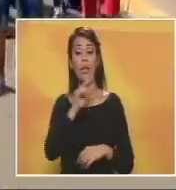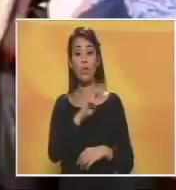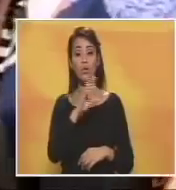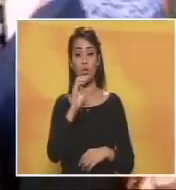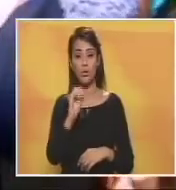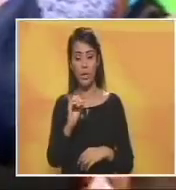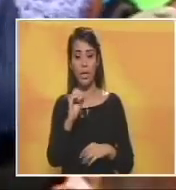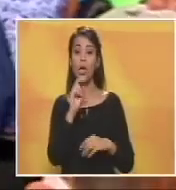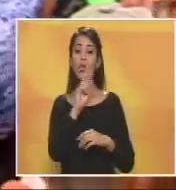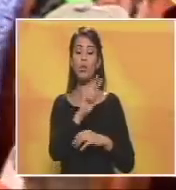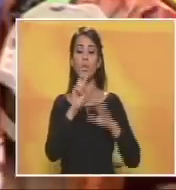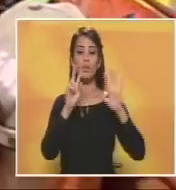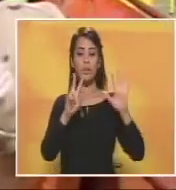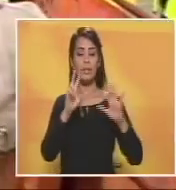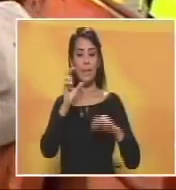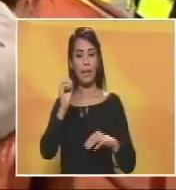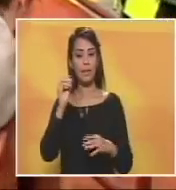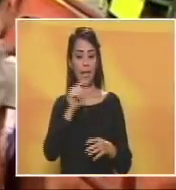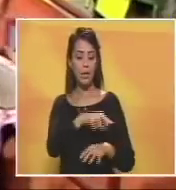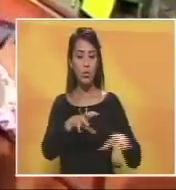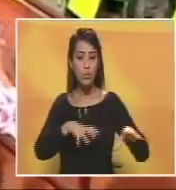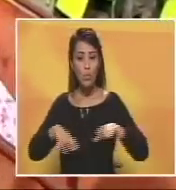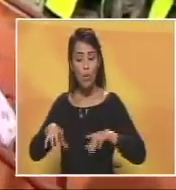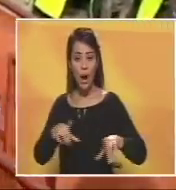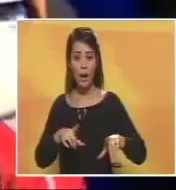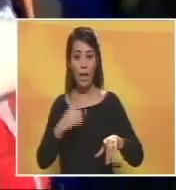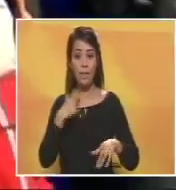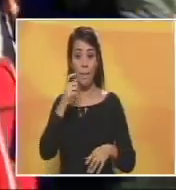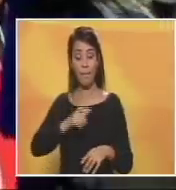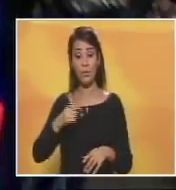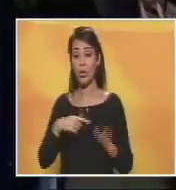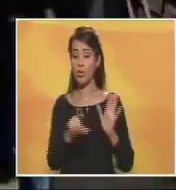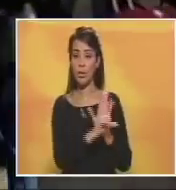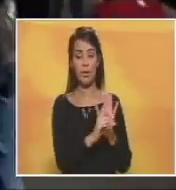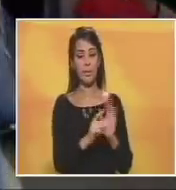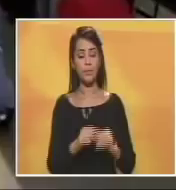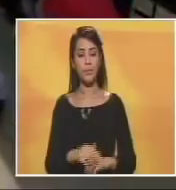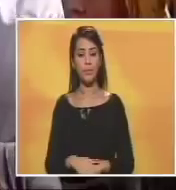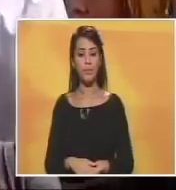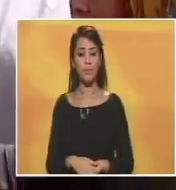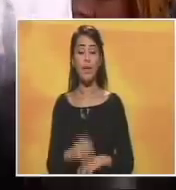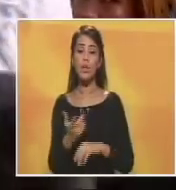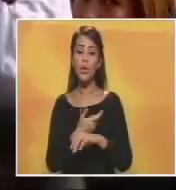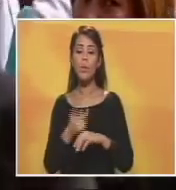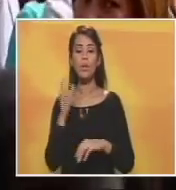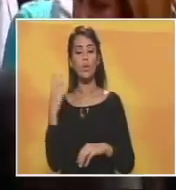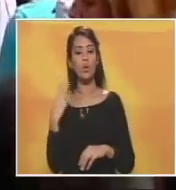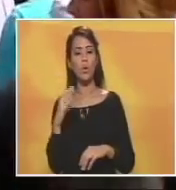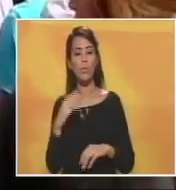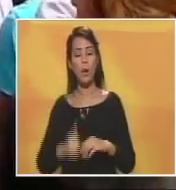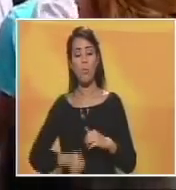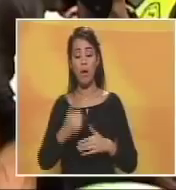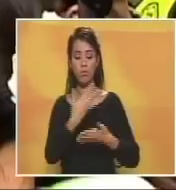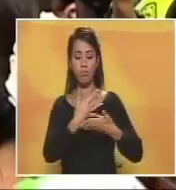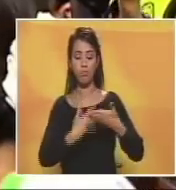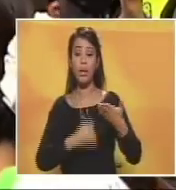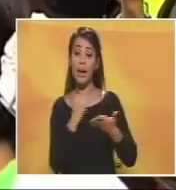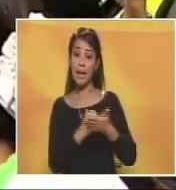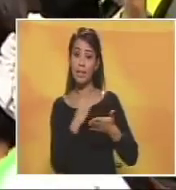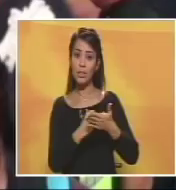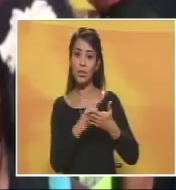260 puntos de entrada ilegal de venezolanos, por lo que uno de los objetivos inmediatos del gobierno colombiano es tener el mayor registro de